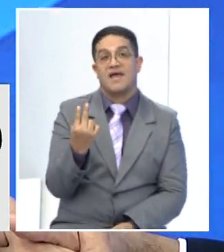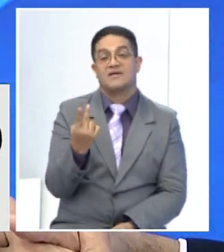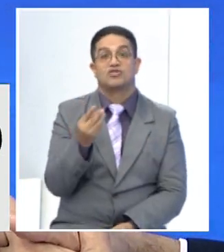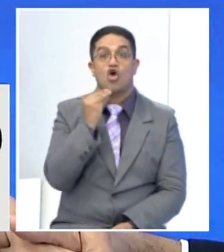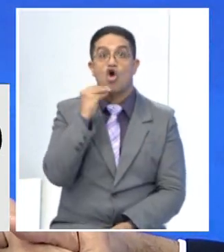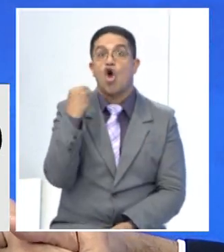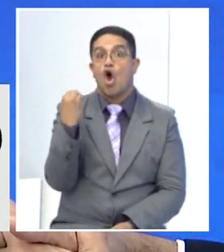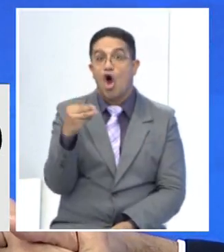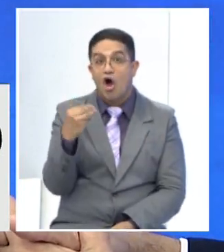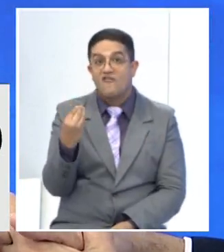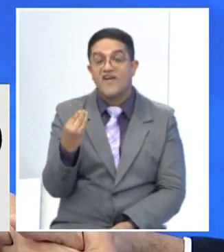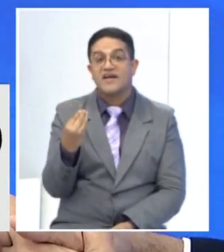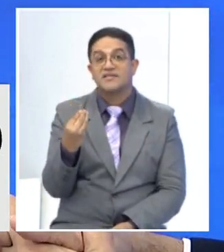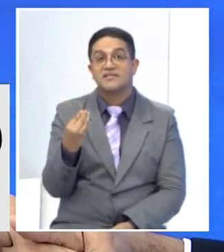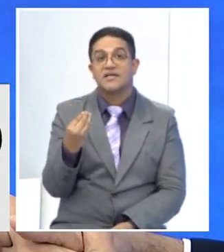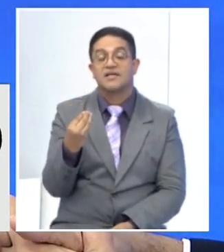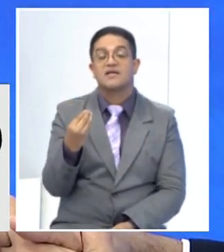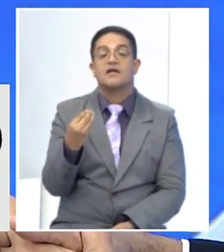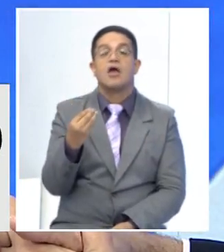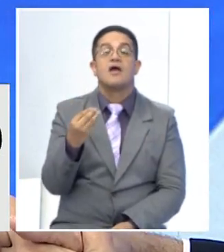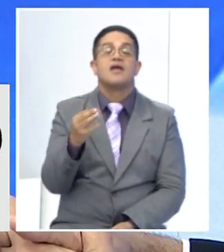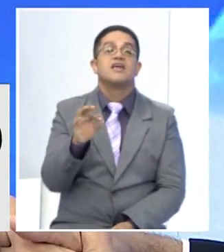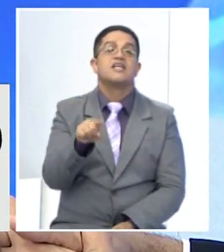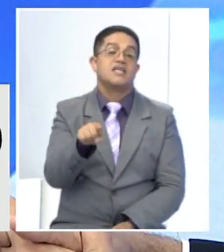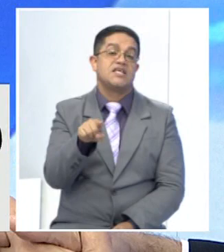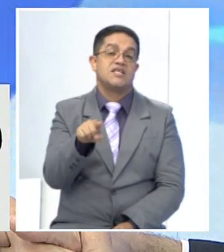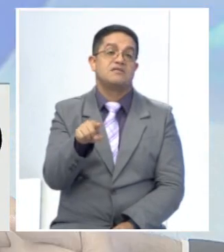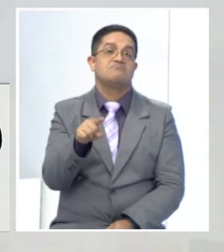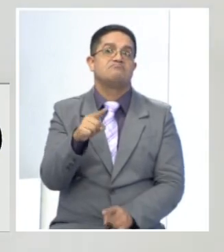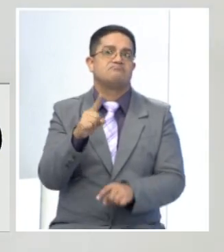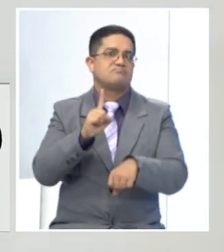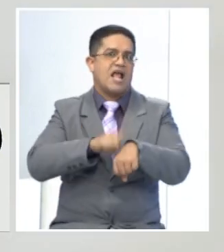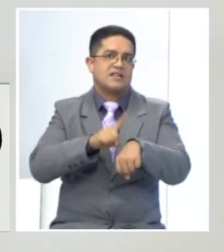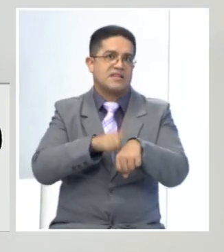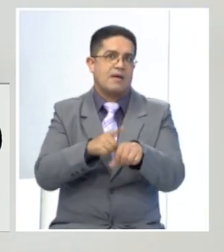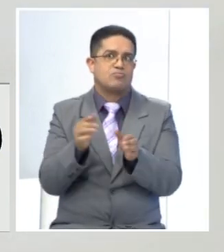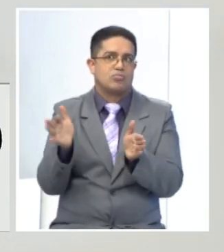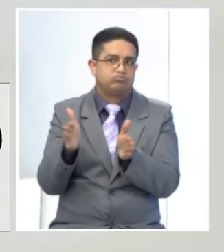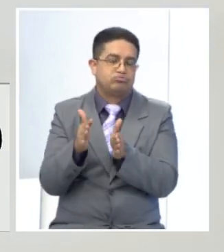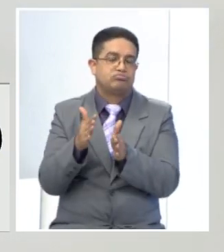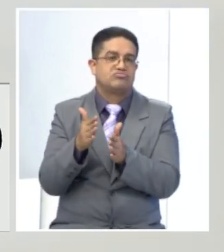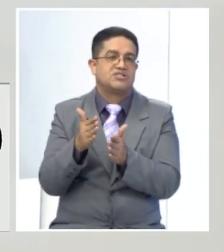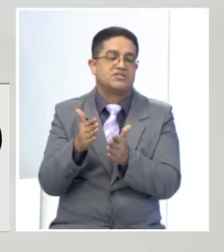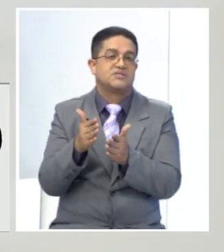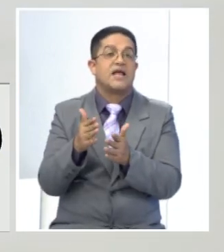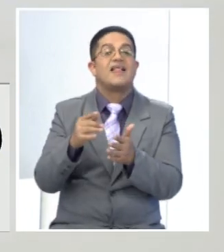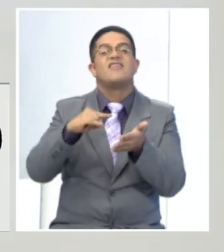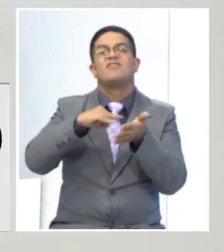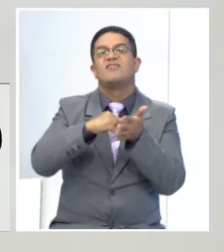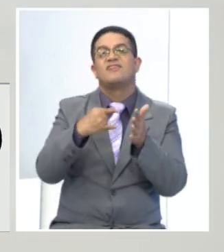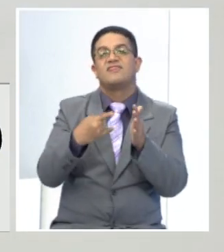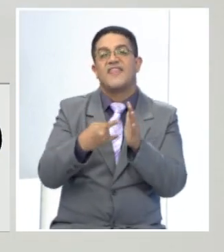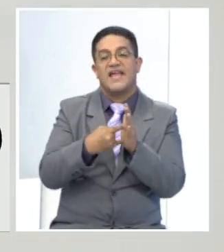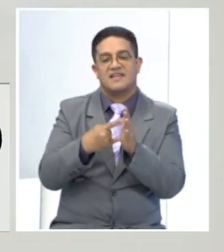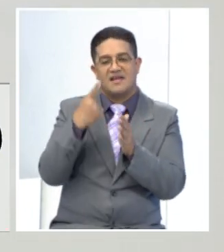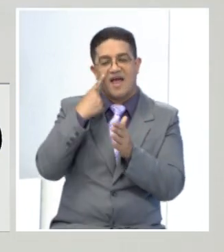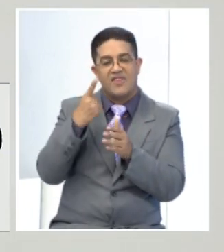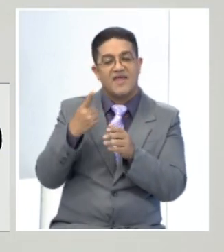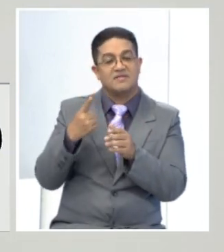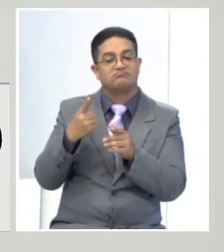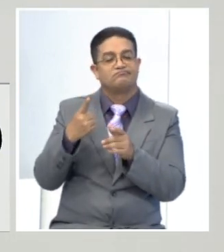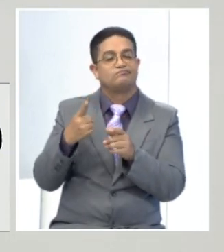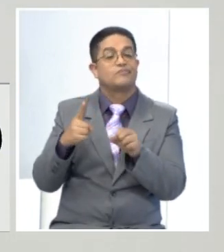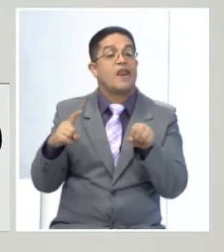joven, con muy buen valor pronóstico y con un corto periodo de trastorno de fertilidad. Y las técnicas de reproducción asistida es lo que